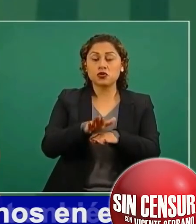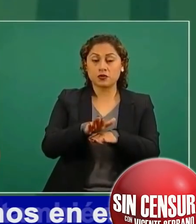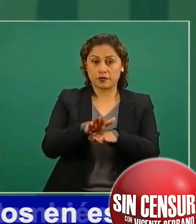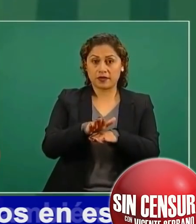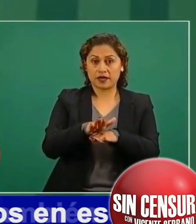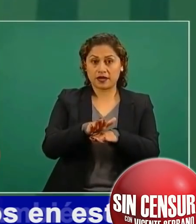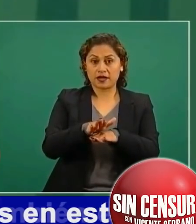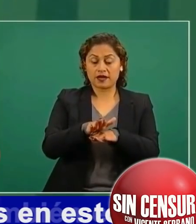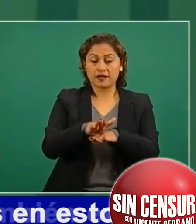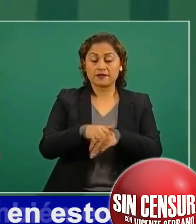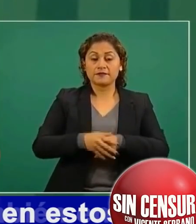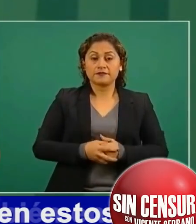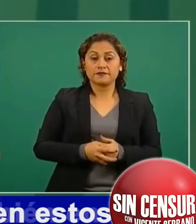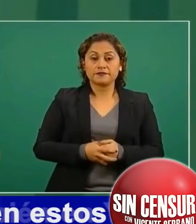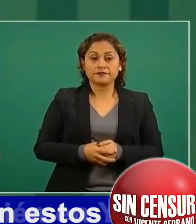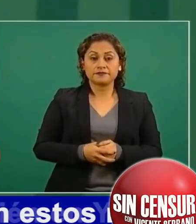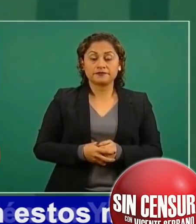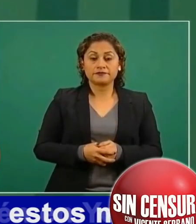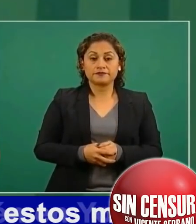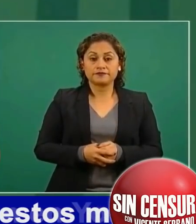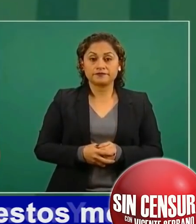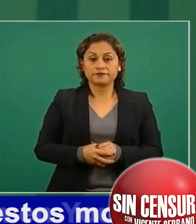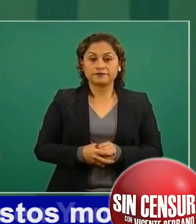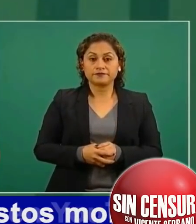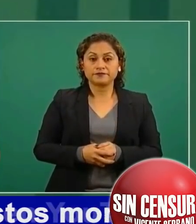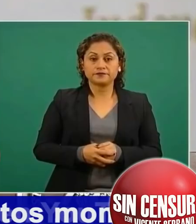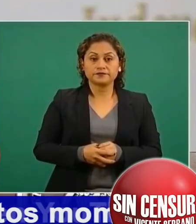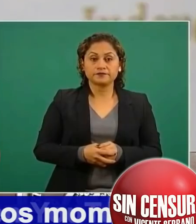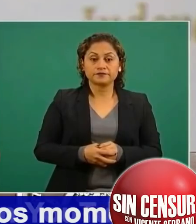personales de ningún